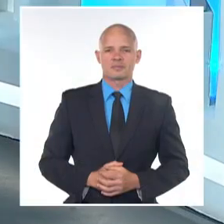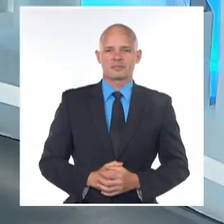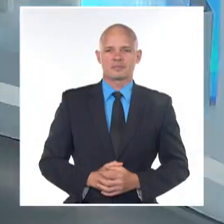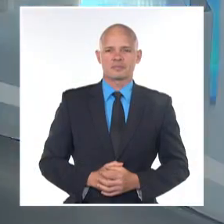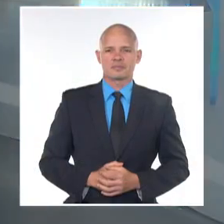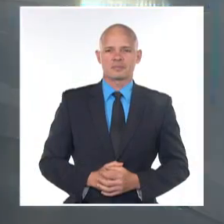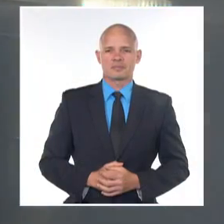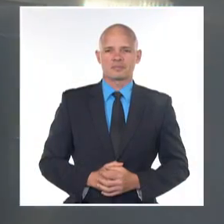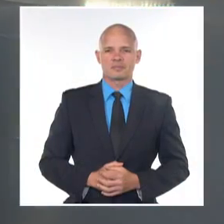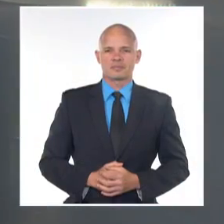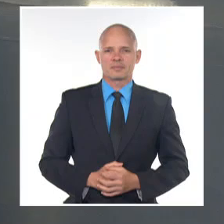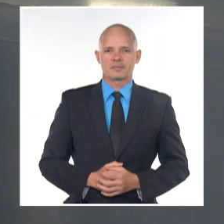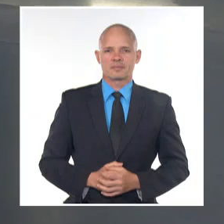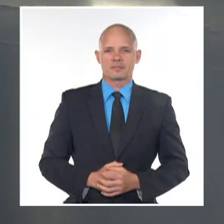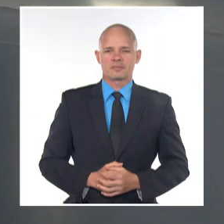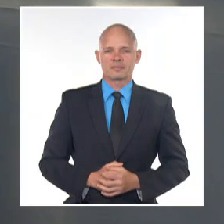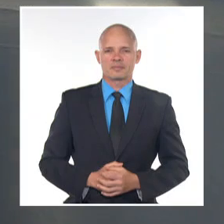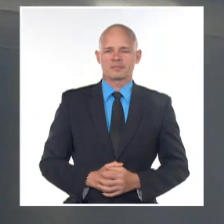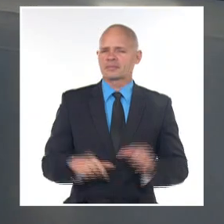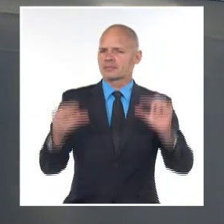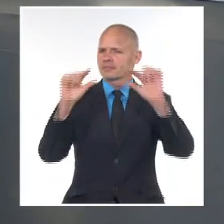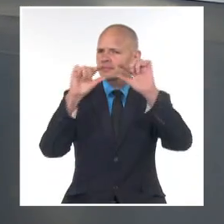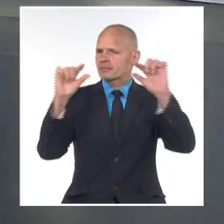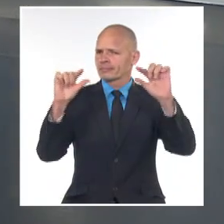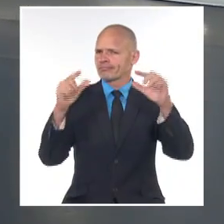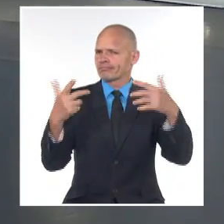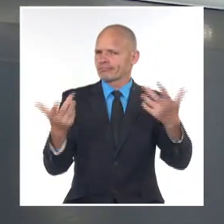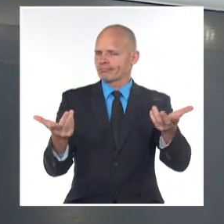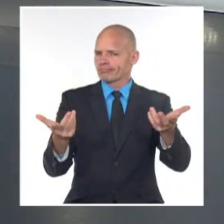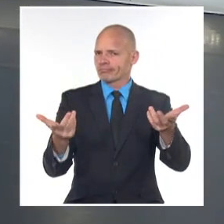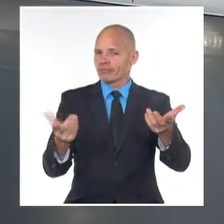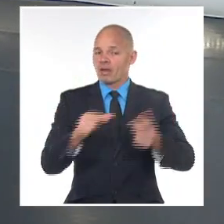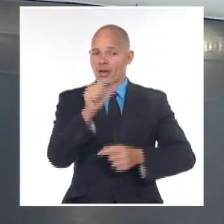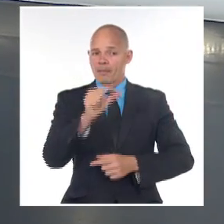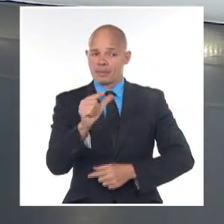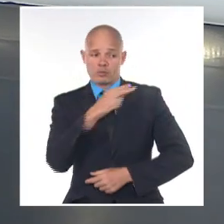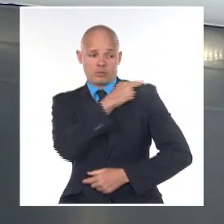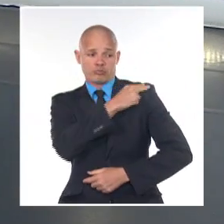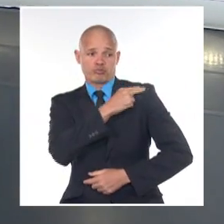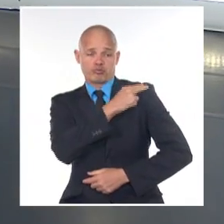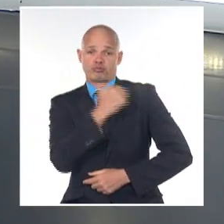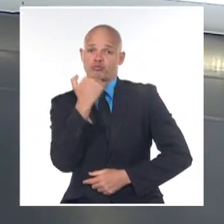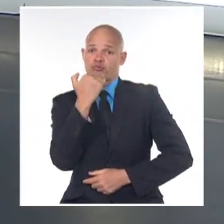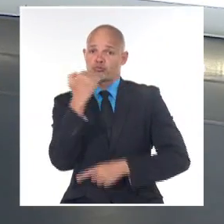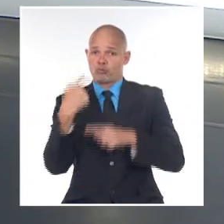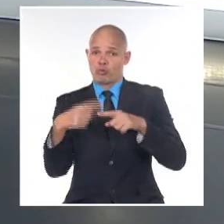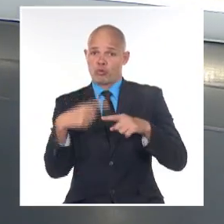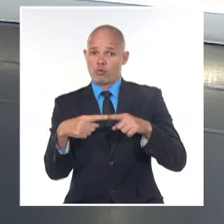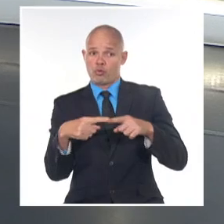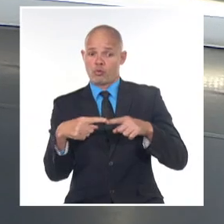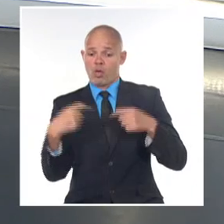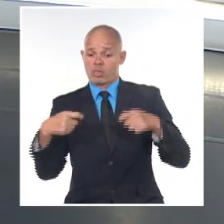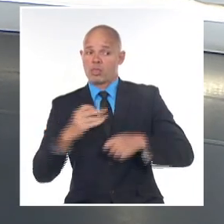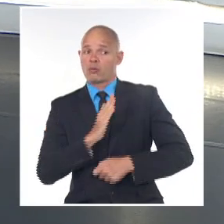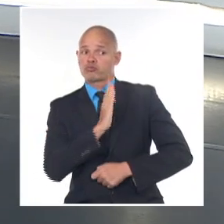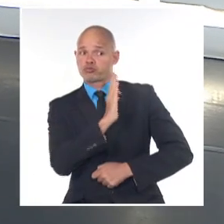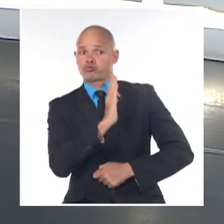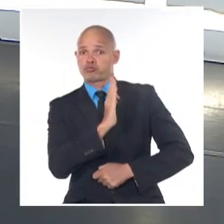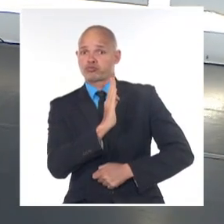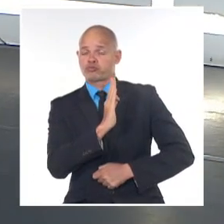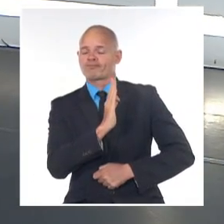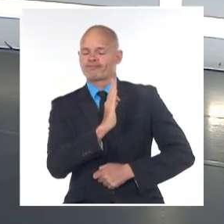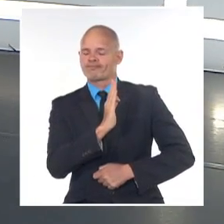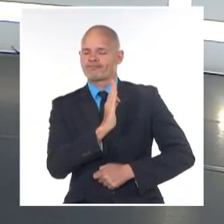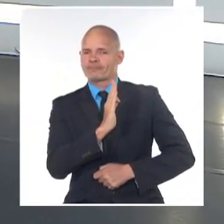El respeto a la persona que encarna la autoridad es un comportamiento básico, esencial para que una sociedad funcione en los términos